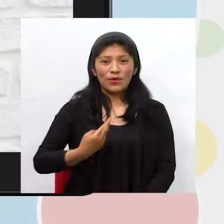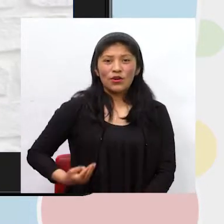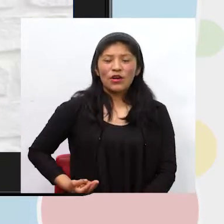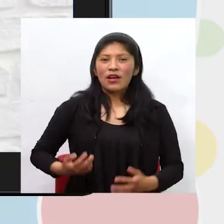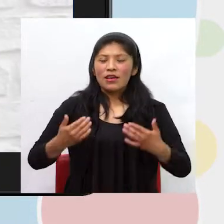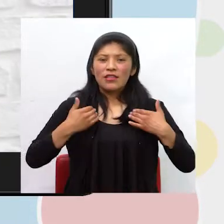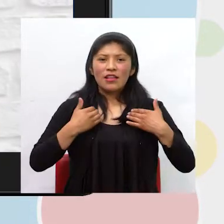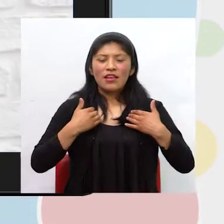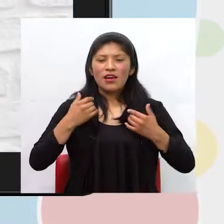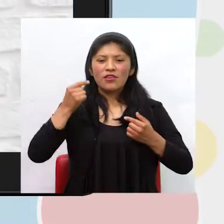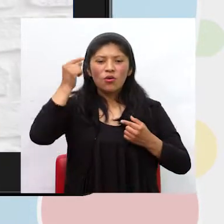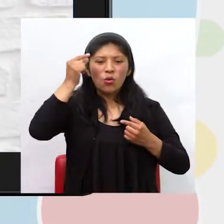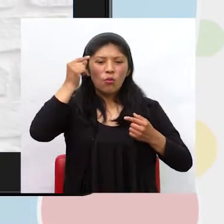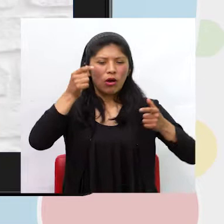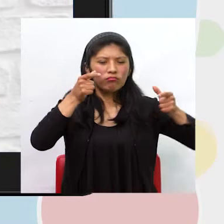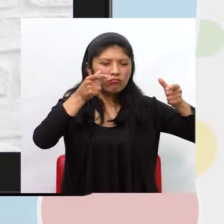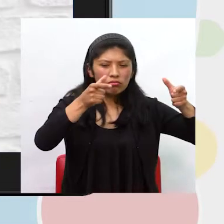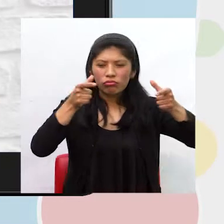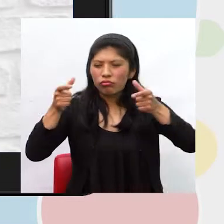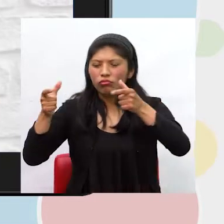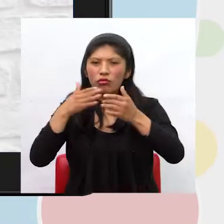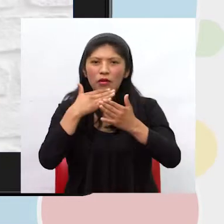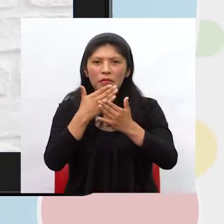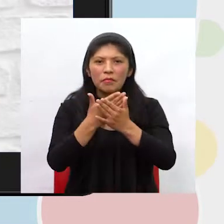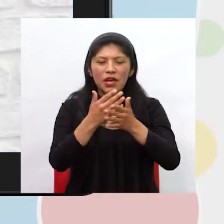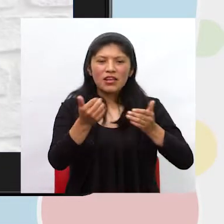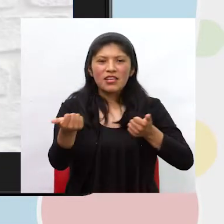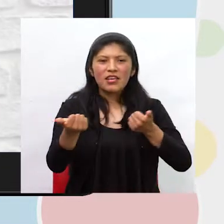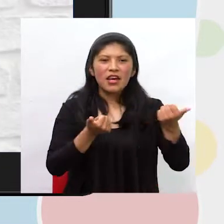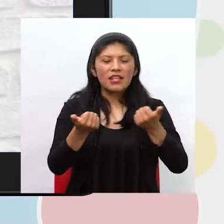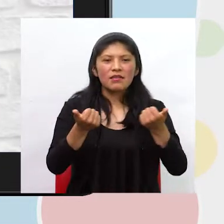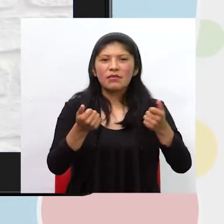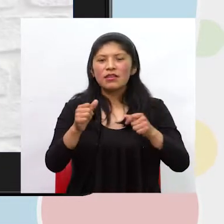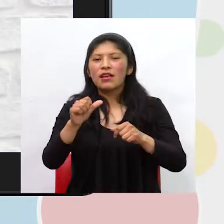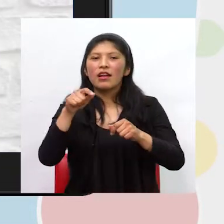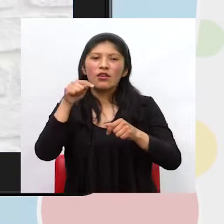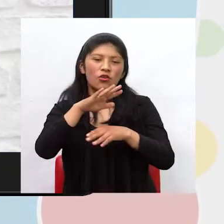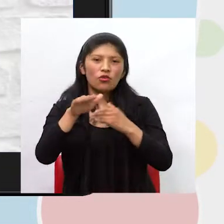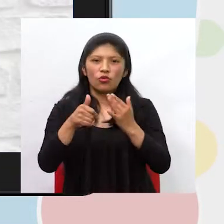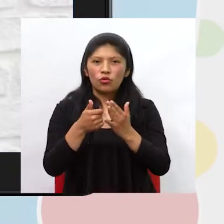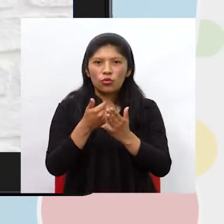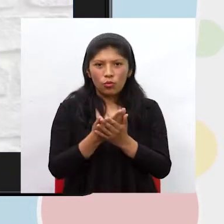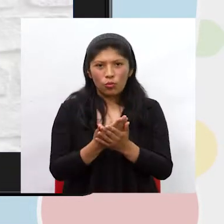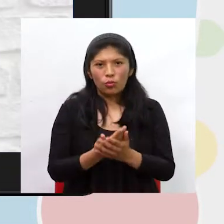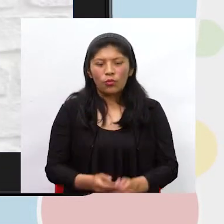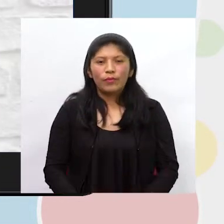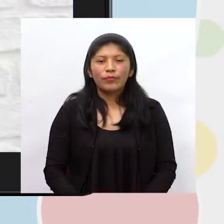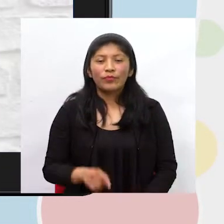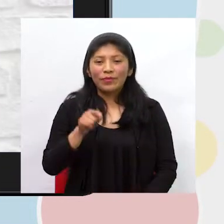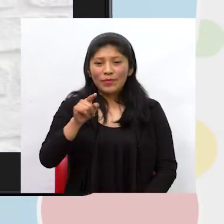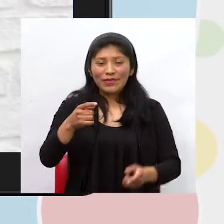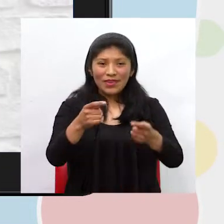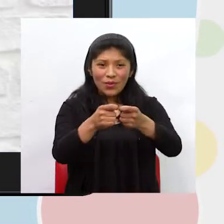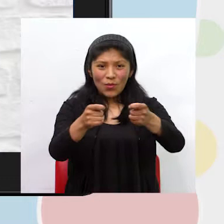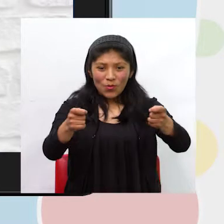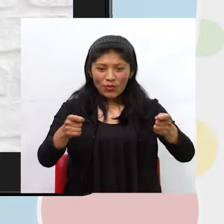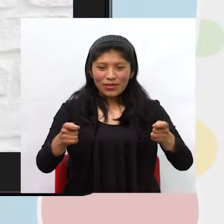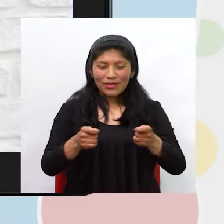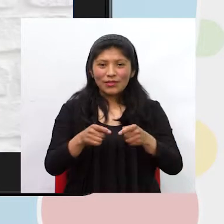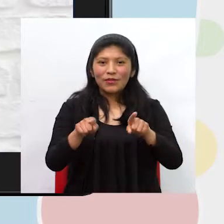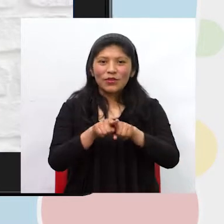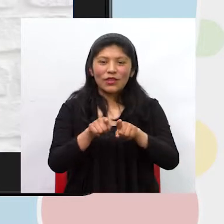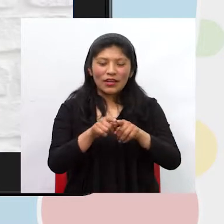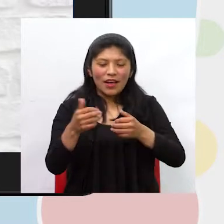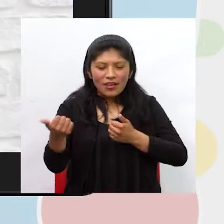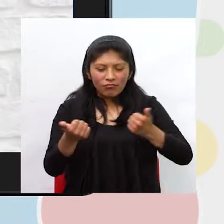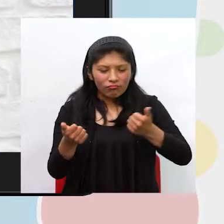debía gobernar y administrar un virreinato, es decir, un territorio